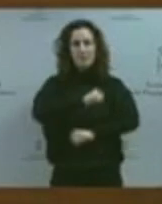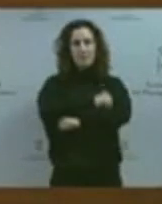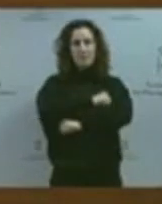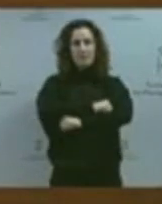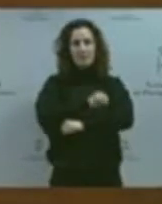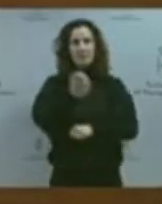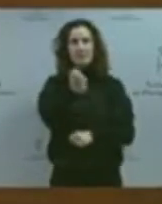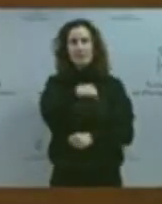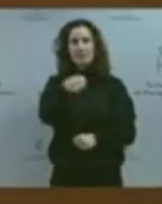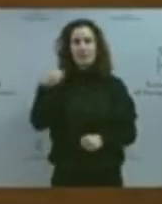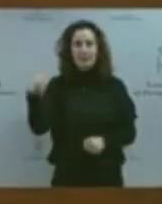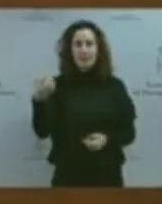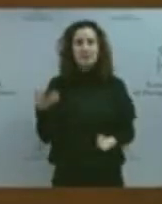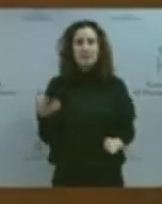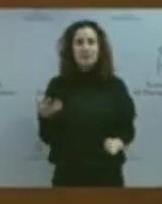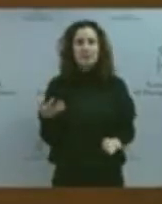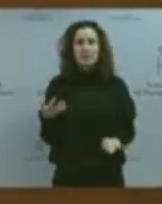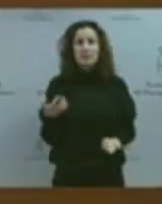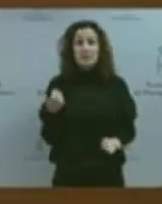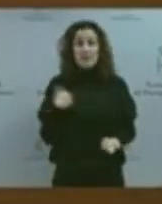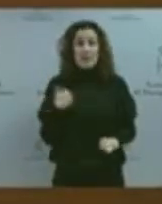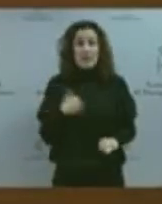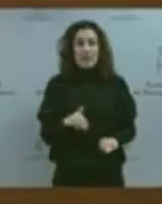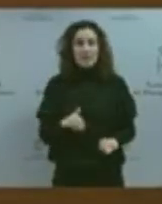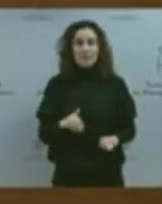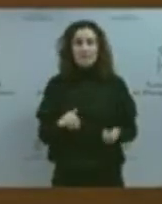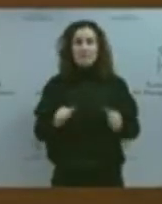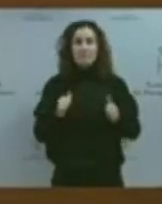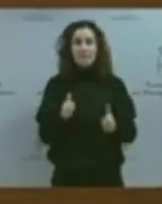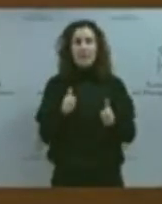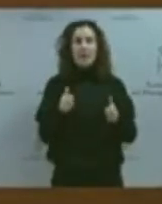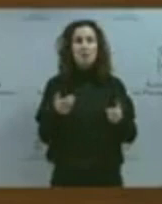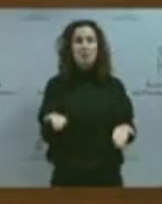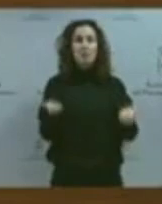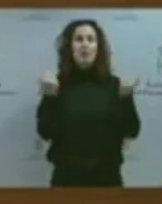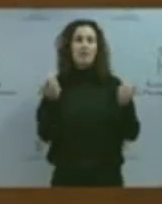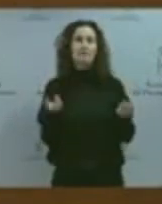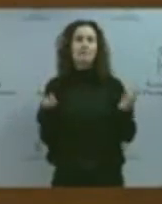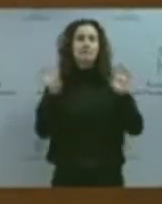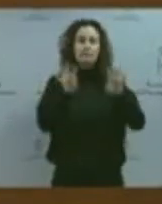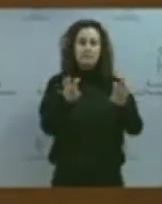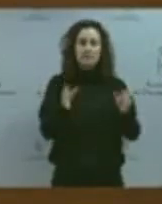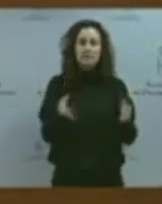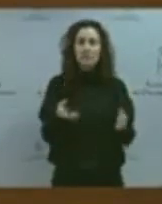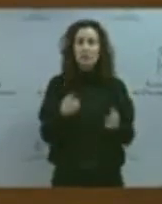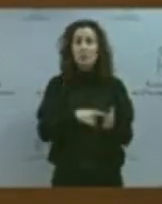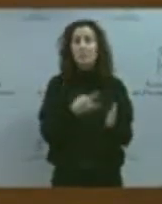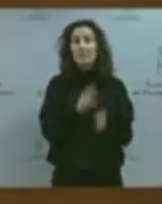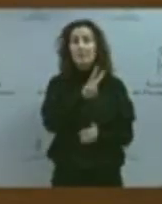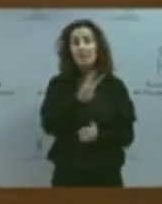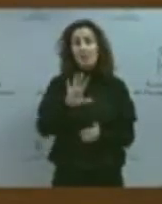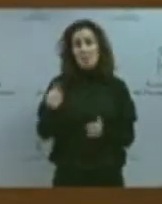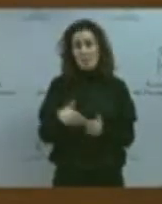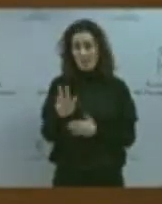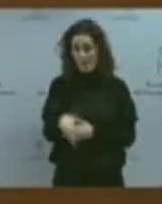ya se van a reponer, existe ya el proyecto de 35.000 euros y van a ser reparadas todas las